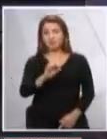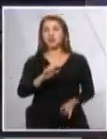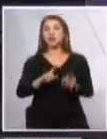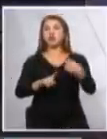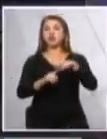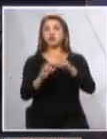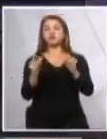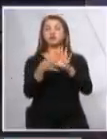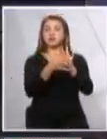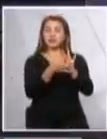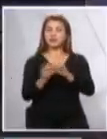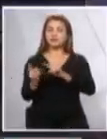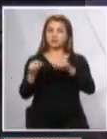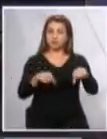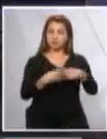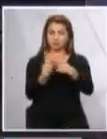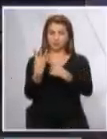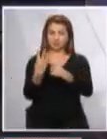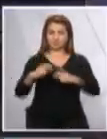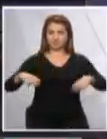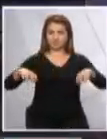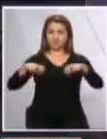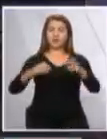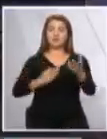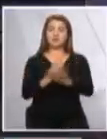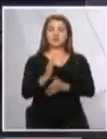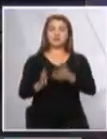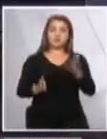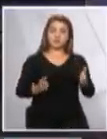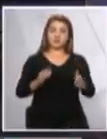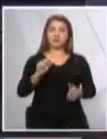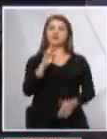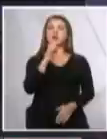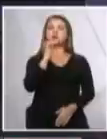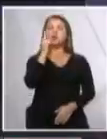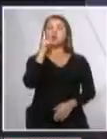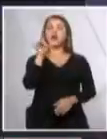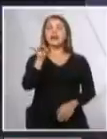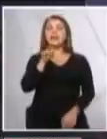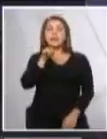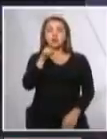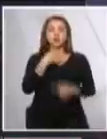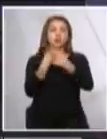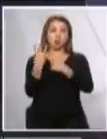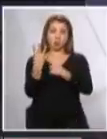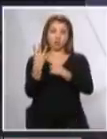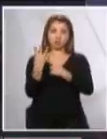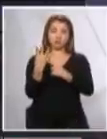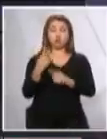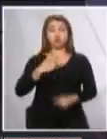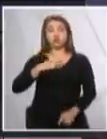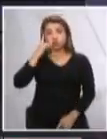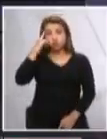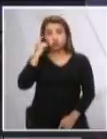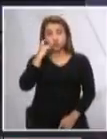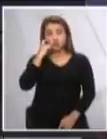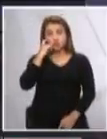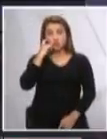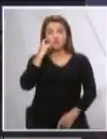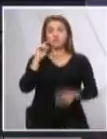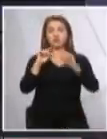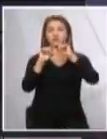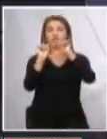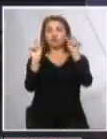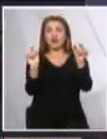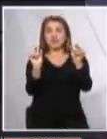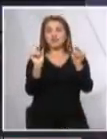Mayol. Muchas gracias a todos por acompañarnos. Partamos por acá. Alberto, ¿cuál es la frase de la semana? Bueno, yo creo que la frase